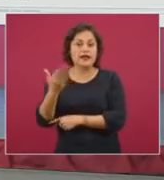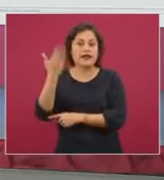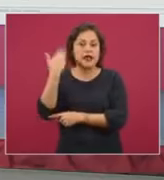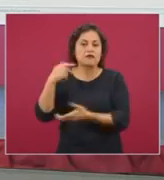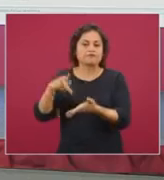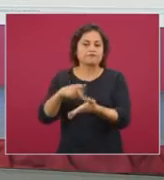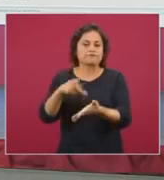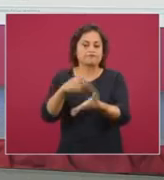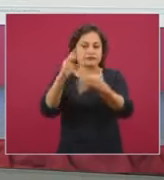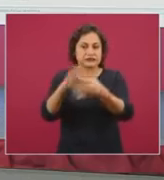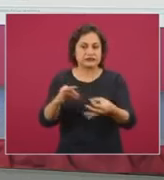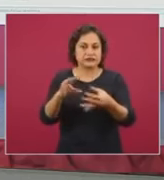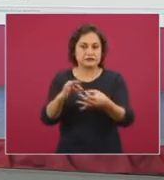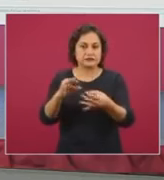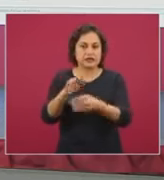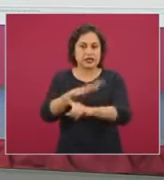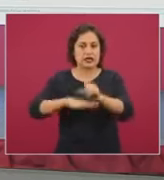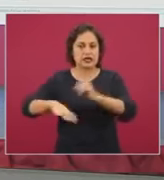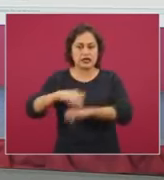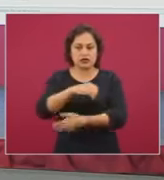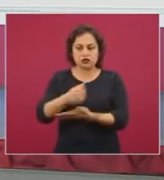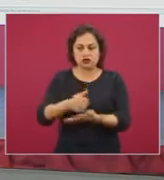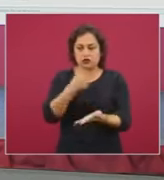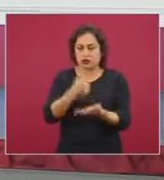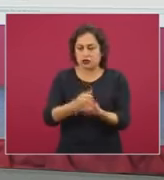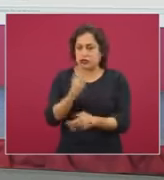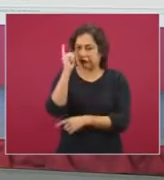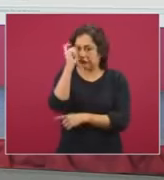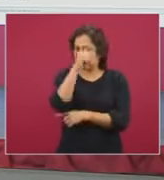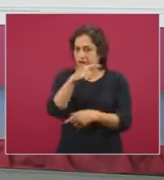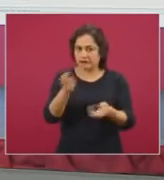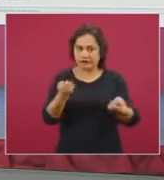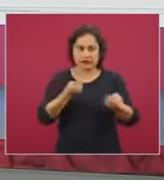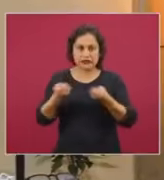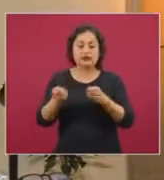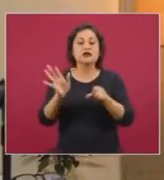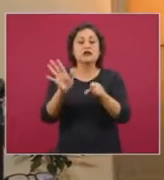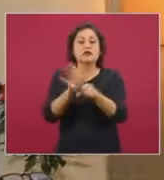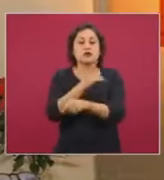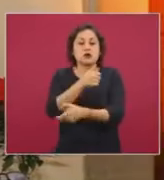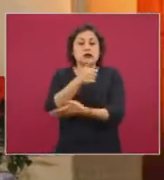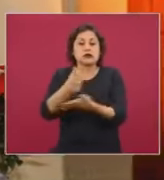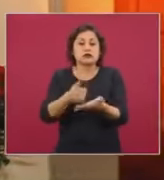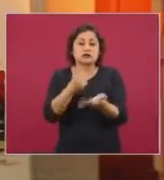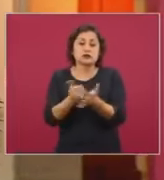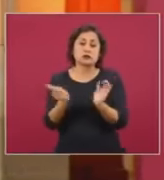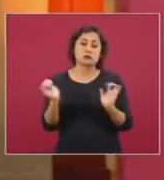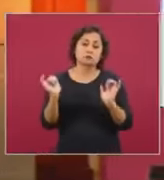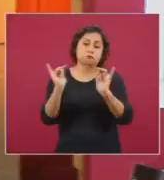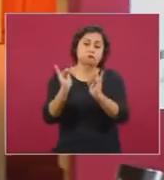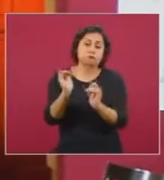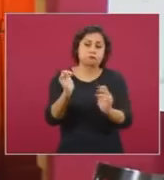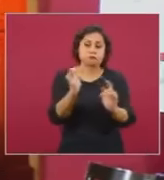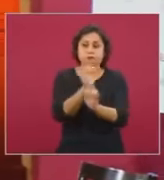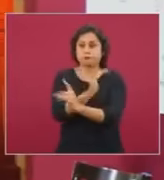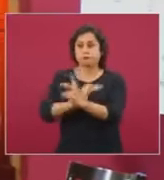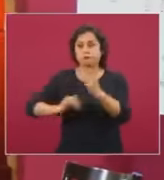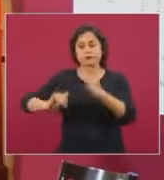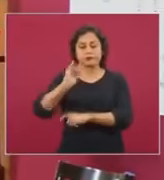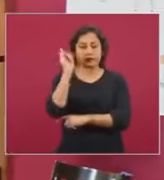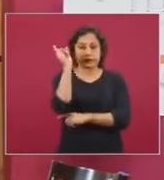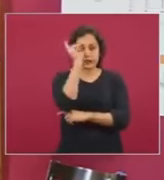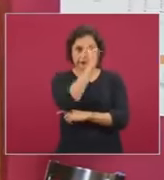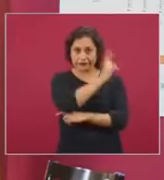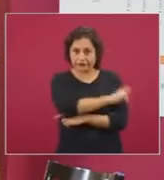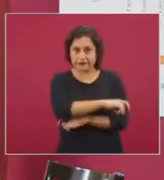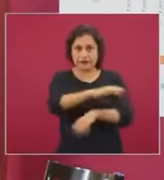complejidad del control epidémico en estas grandes urbes, donde es mucho más difícil lograr las medidas